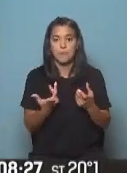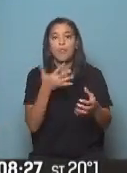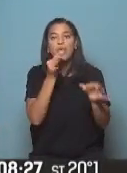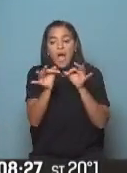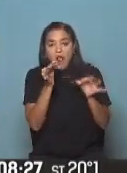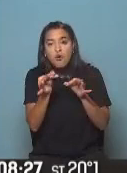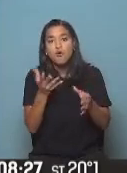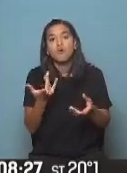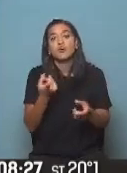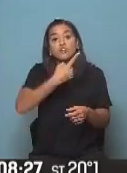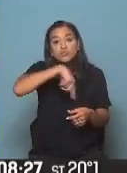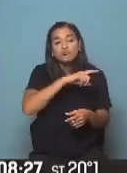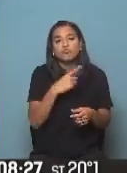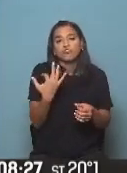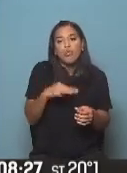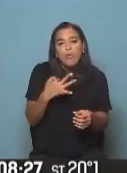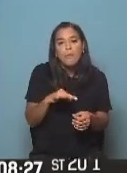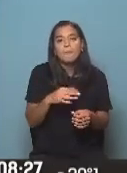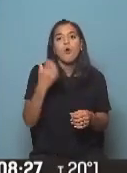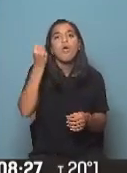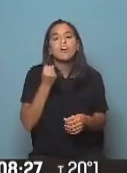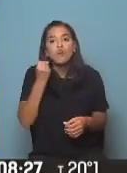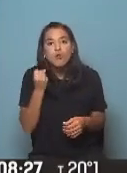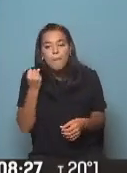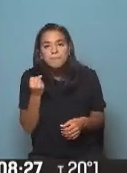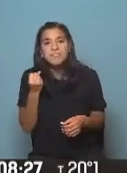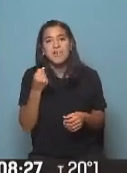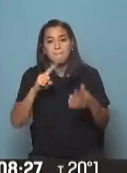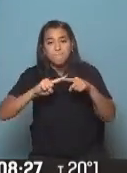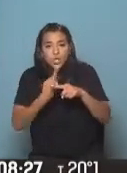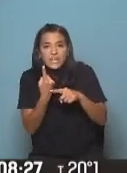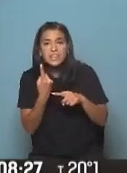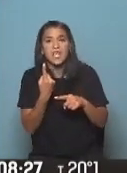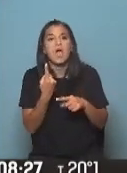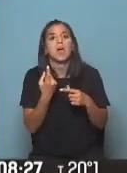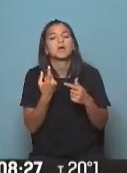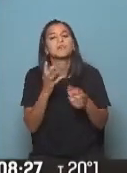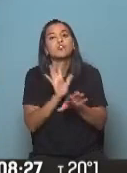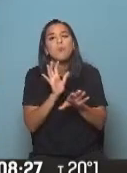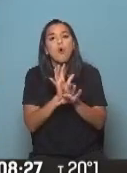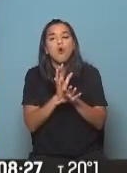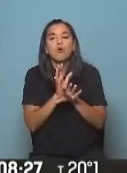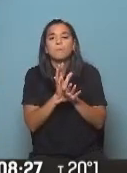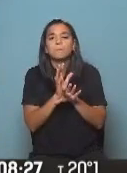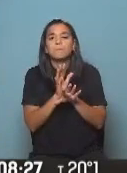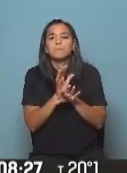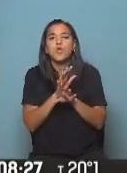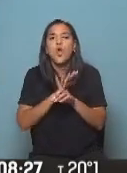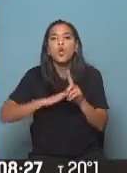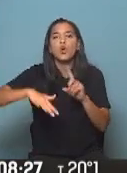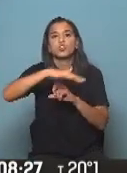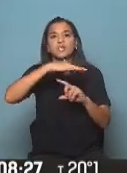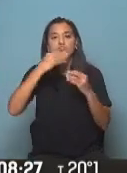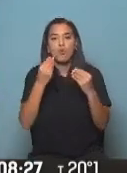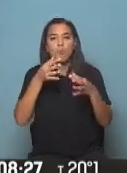diálogo. O sea, tenemos que generar que la economía, que la política empiece a encontrar un contexto mucho más de